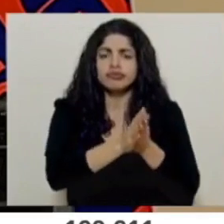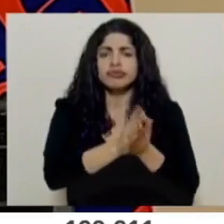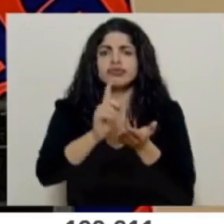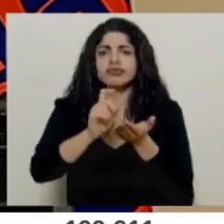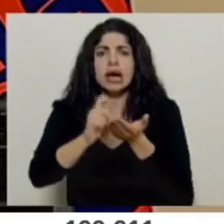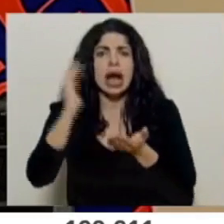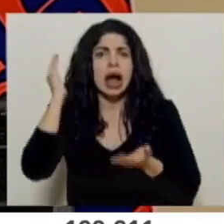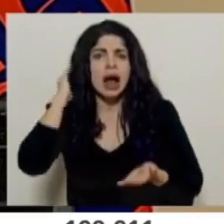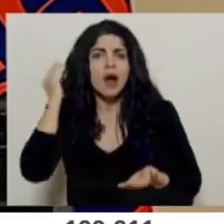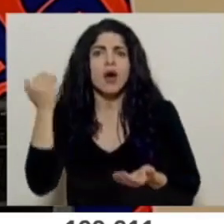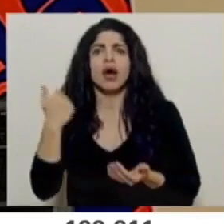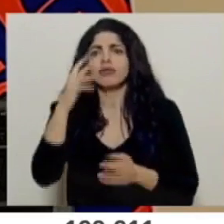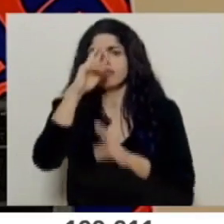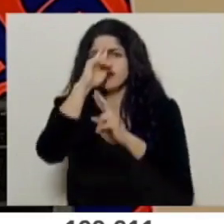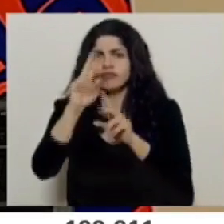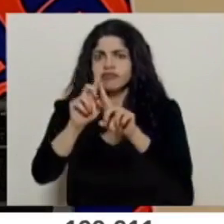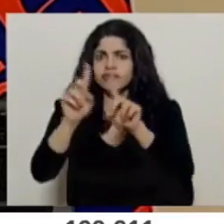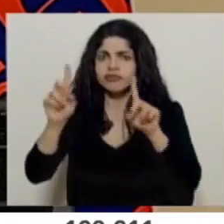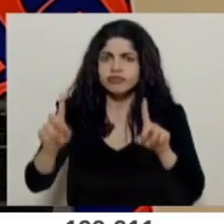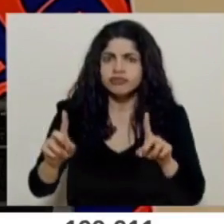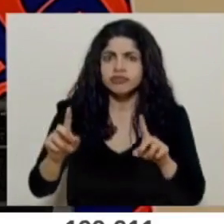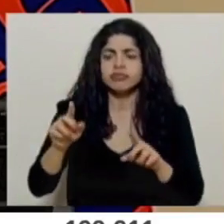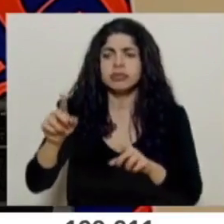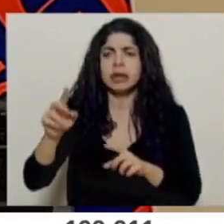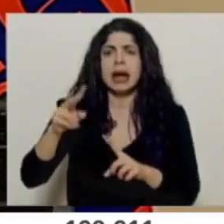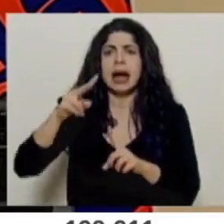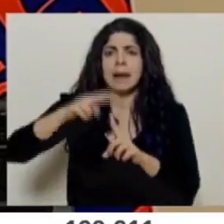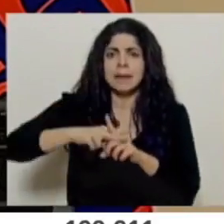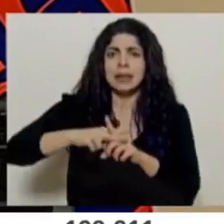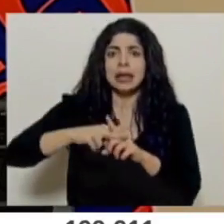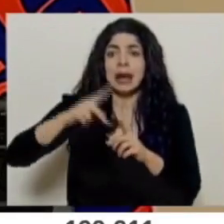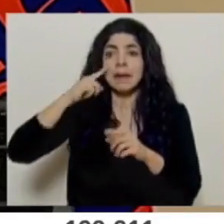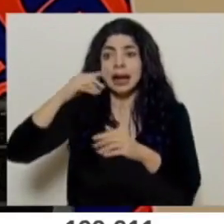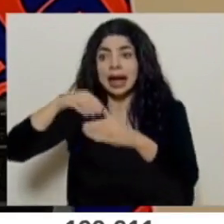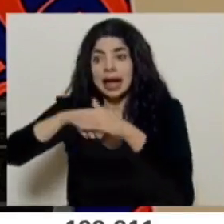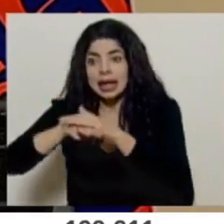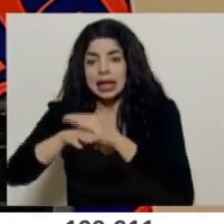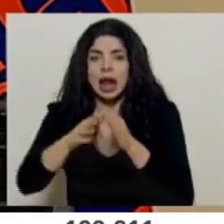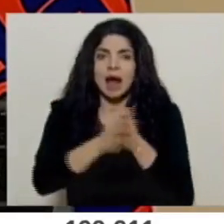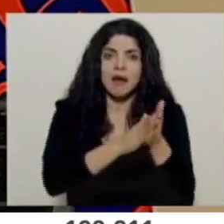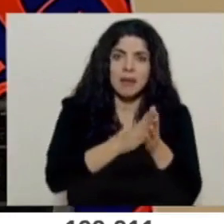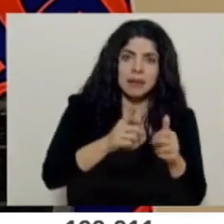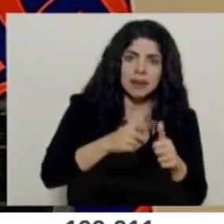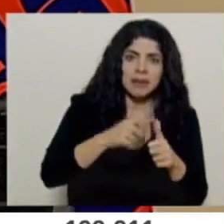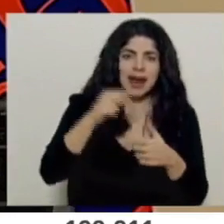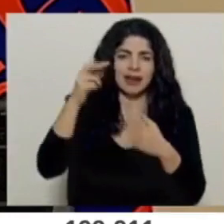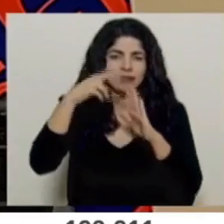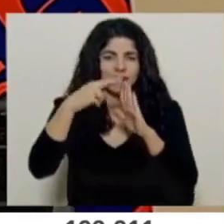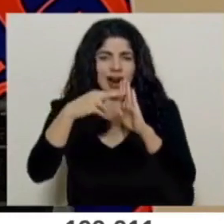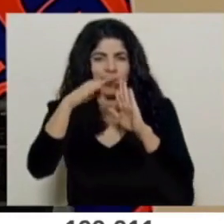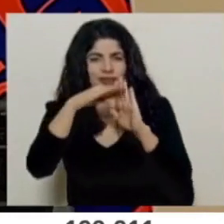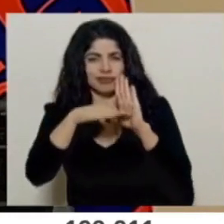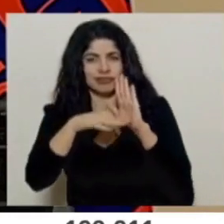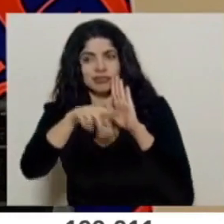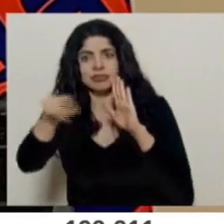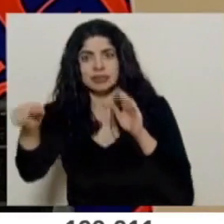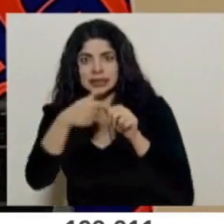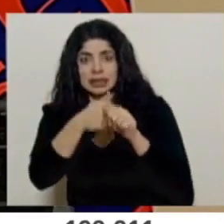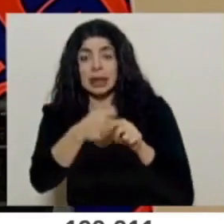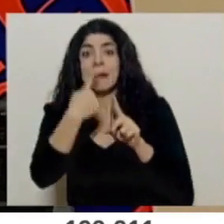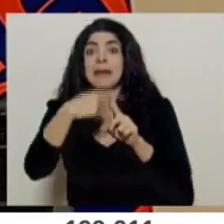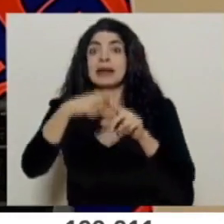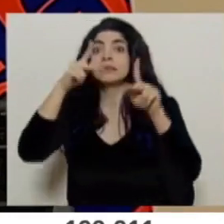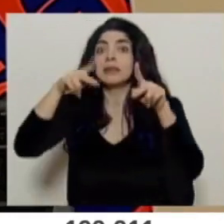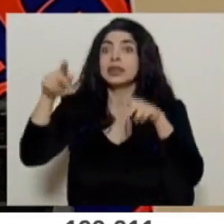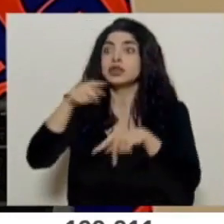tienen distanciamiento, aplican el lavado de manos en su población y también nosotros estamos usando mascarilla.